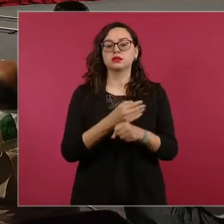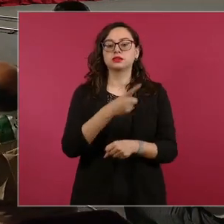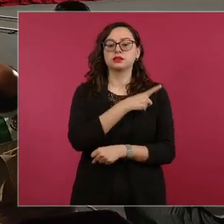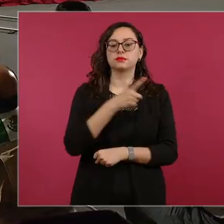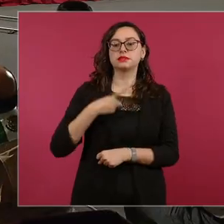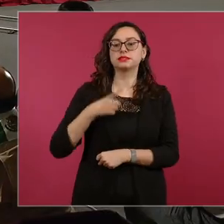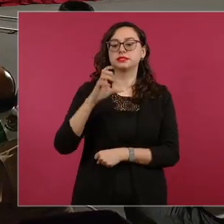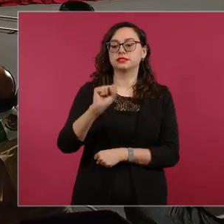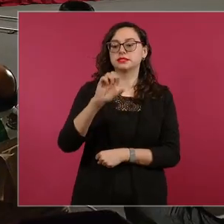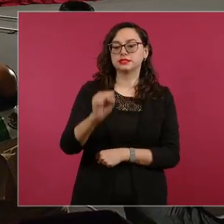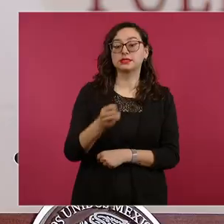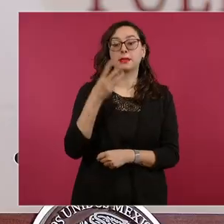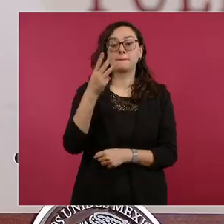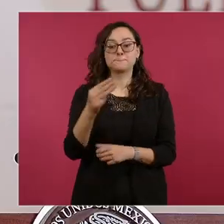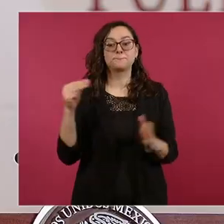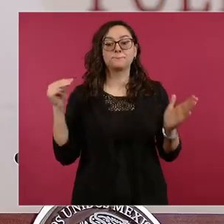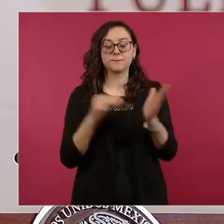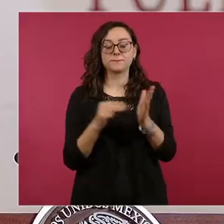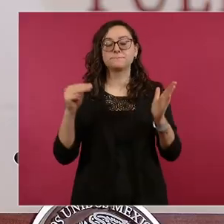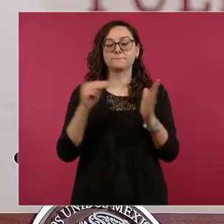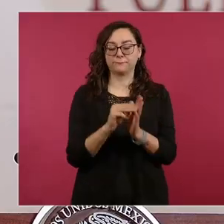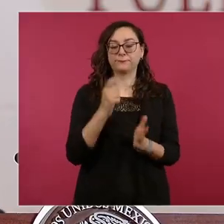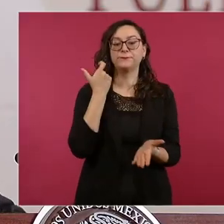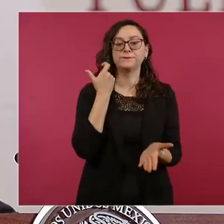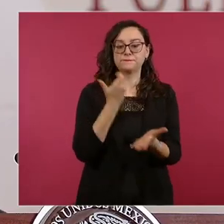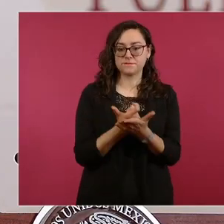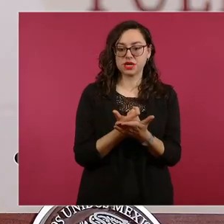Eso es lo que tenemos al día de hoy.